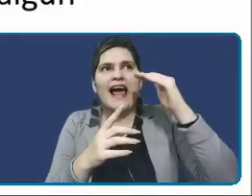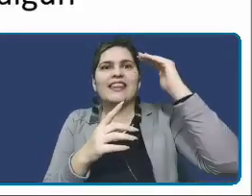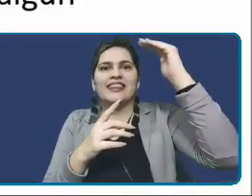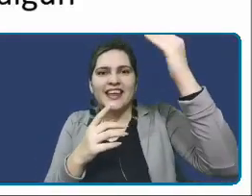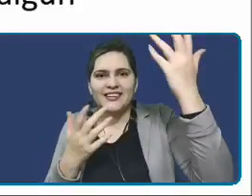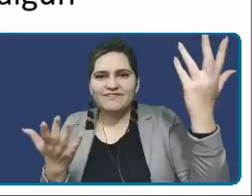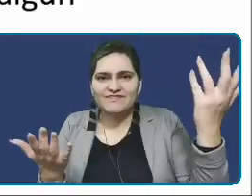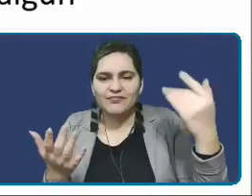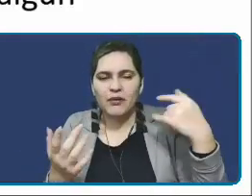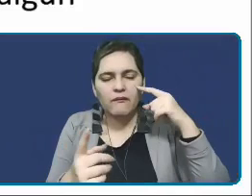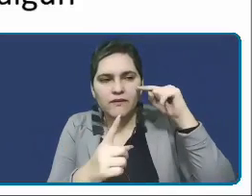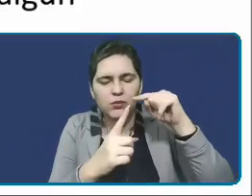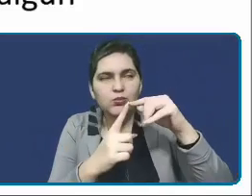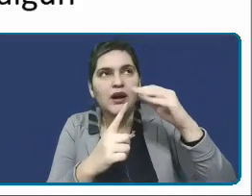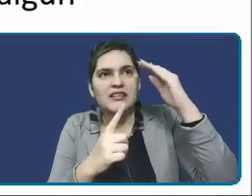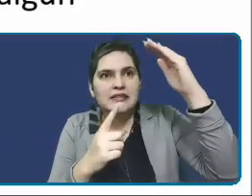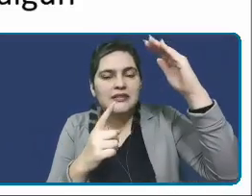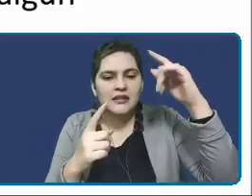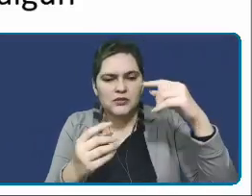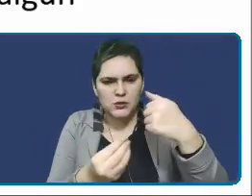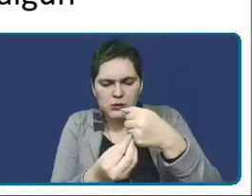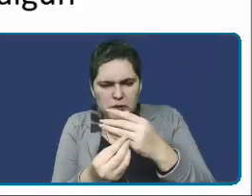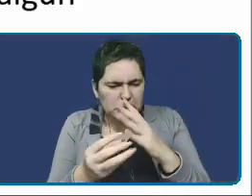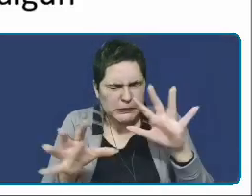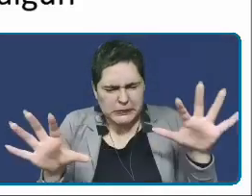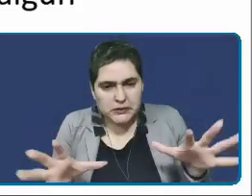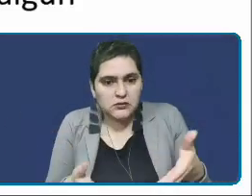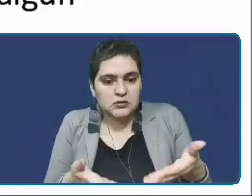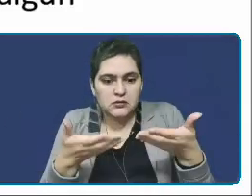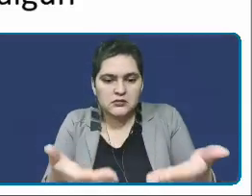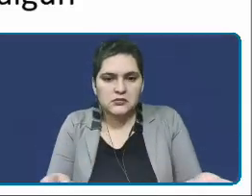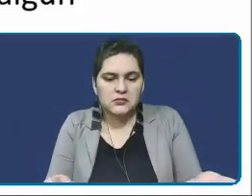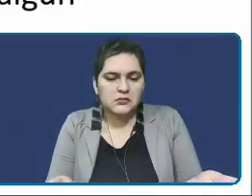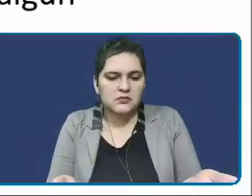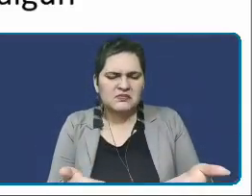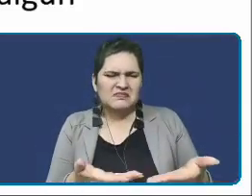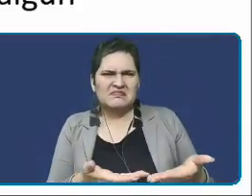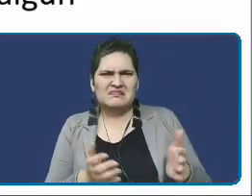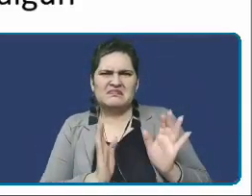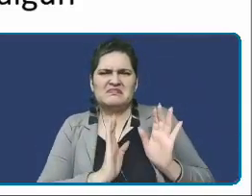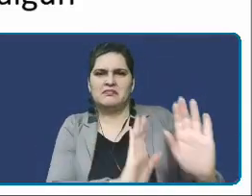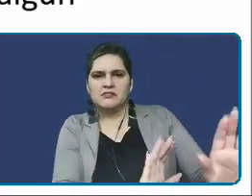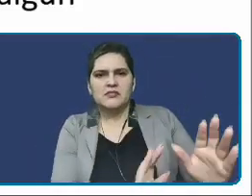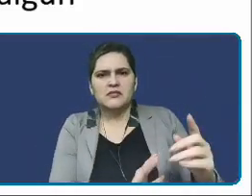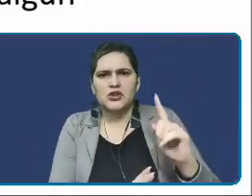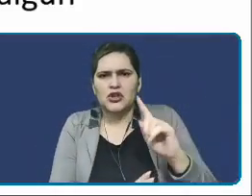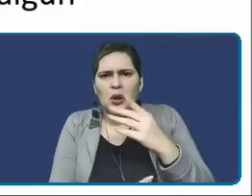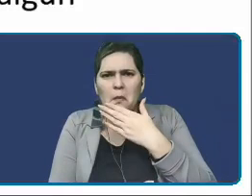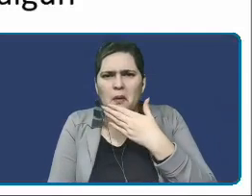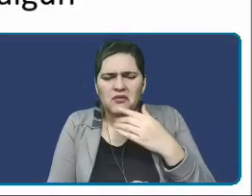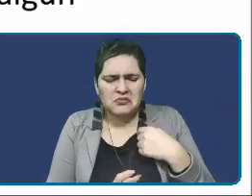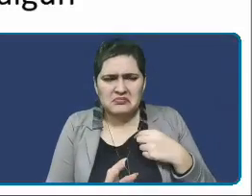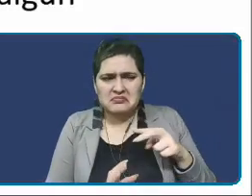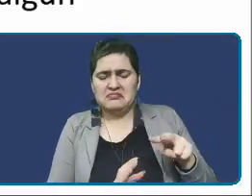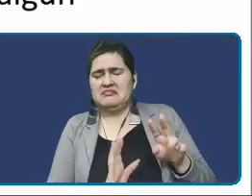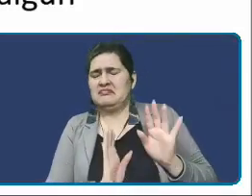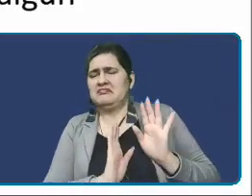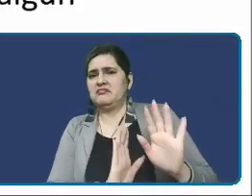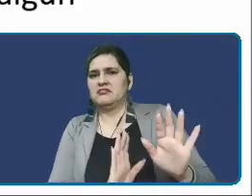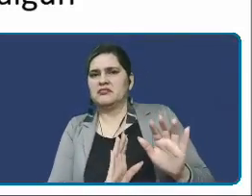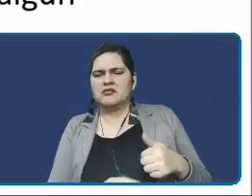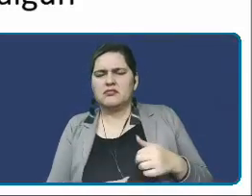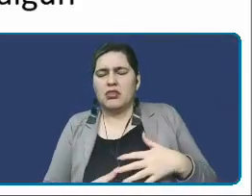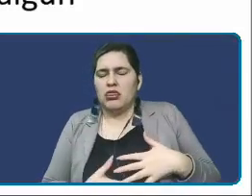puedo haber hecho un tremendo esfuerzo, lo presento y no era el día nomás. Entonces no lo probó, ni siquiera lo miró, o al contrario le desagradó